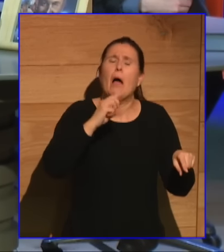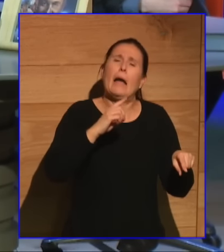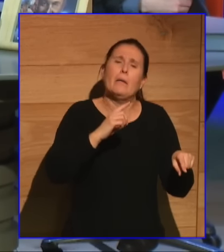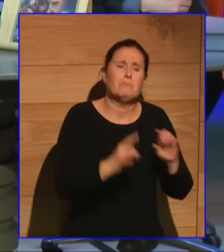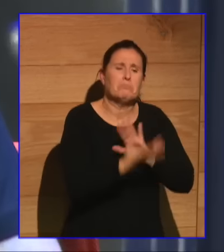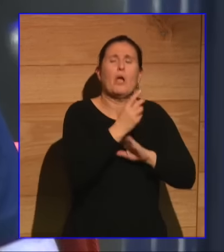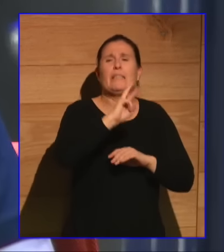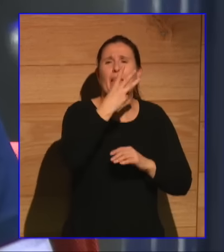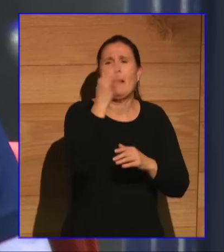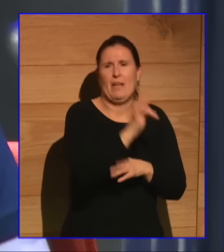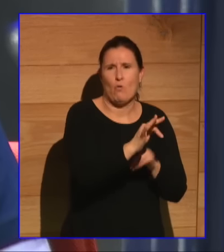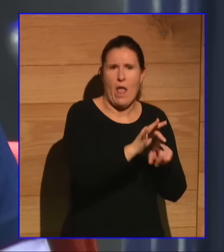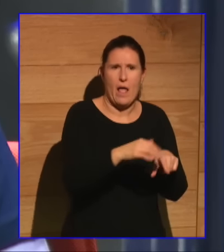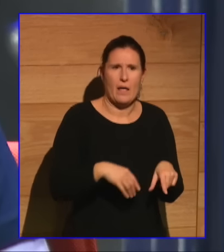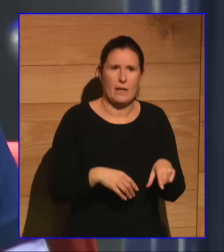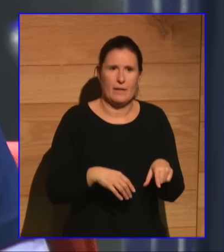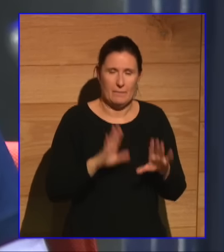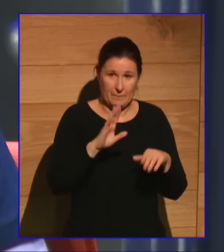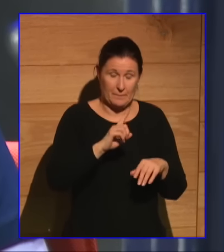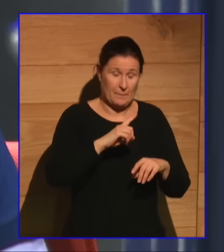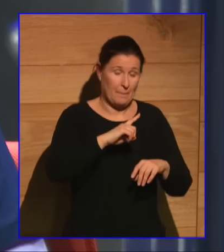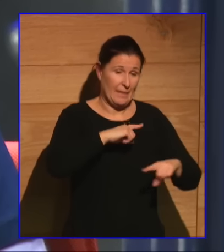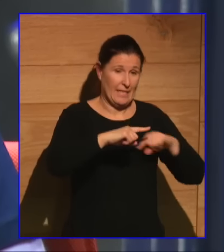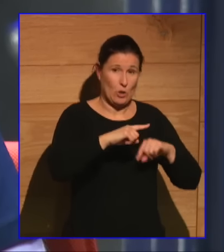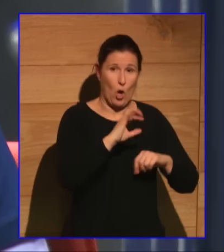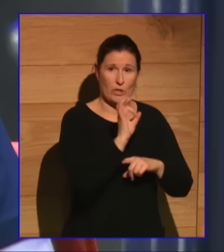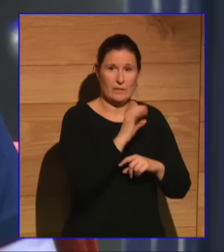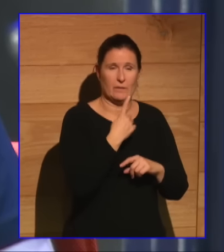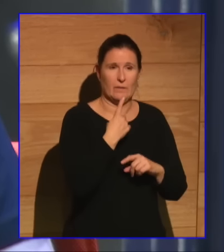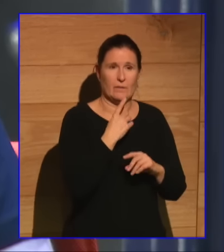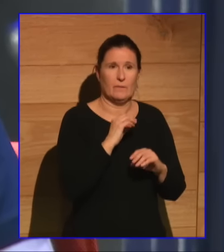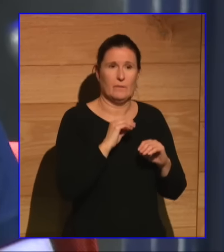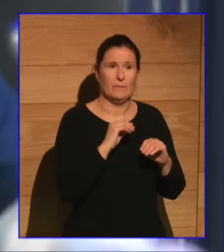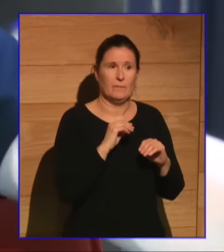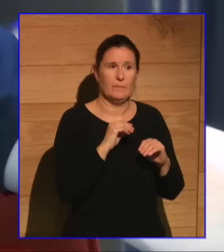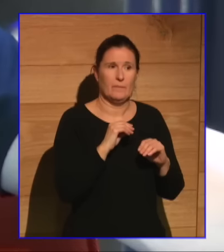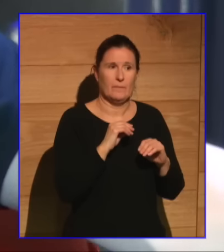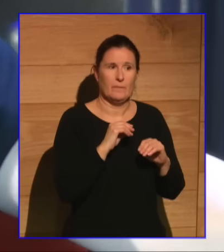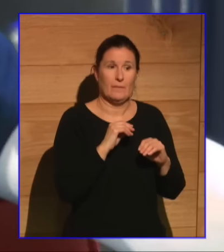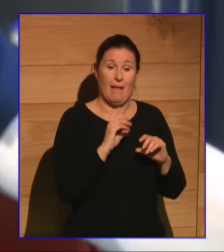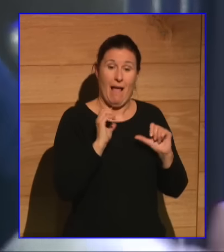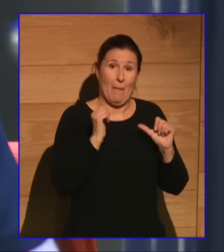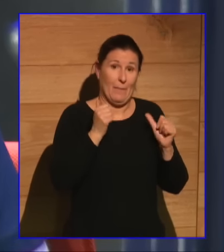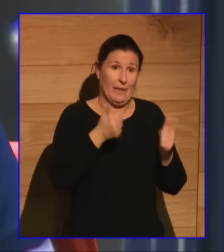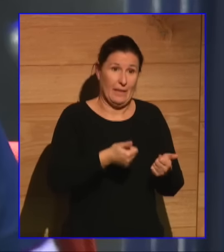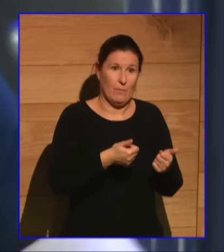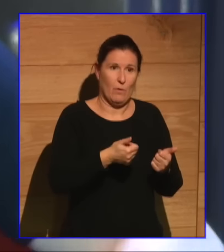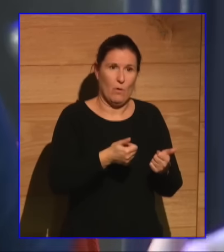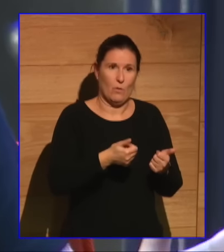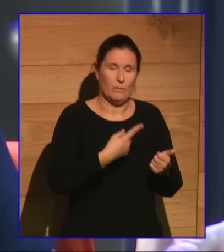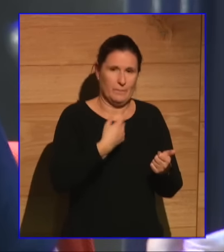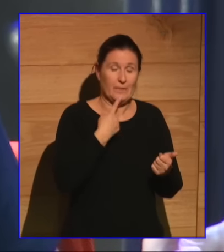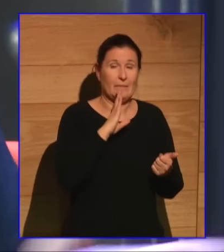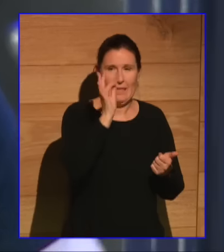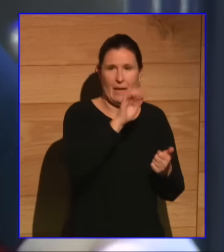película. Pero lo malvado que estaba Spielberg ya con sus cinco hijos al principio, y que se coma el calvo, que me